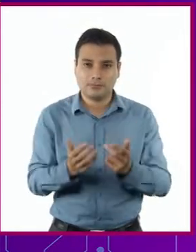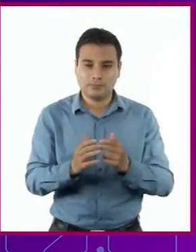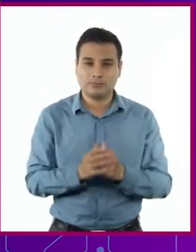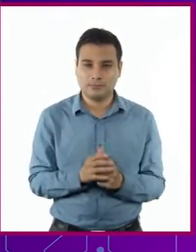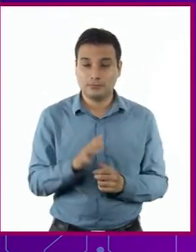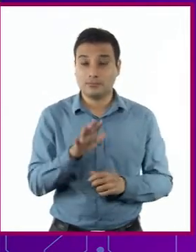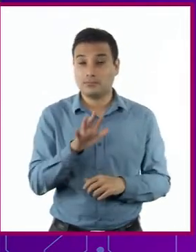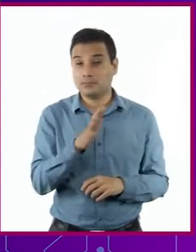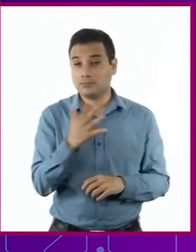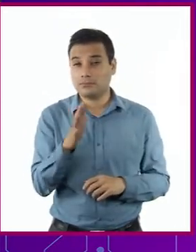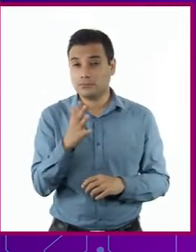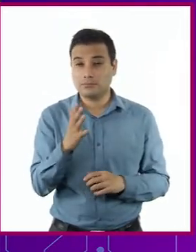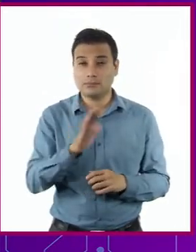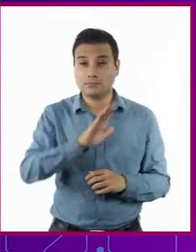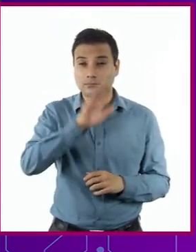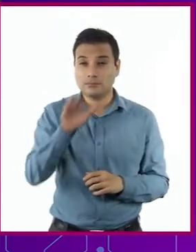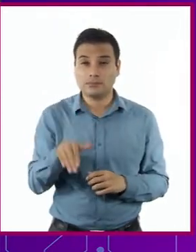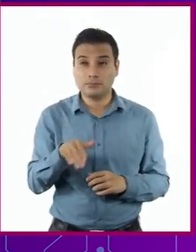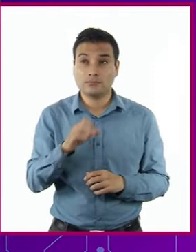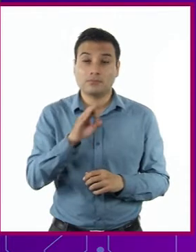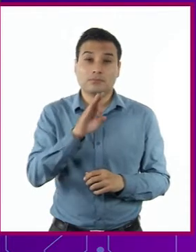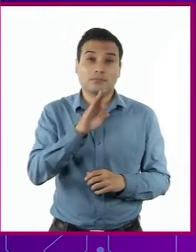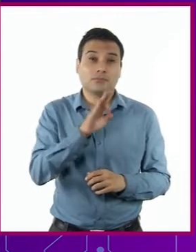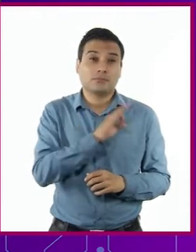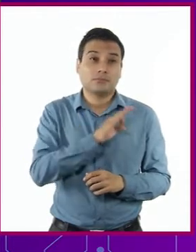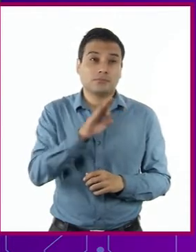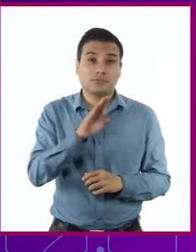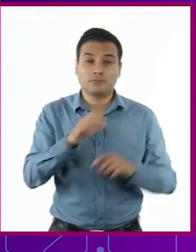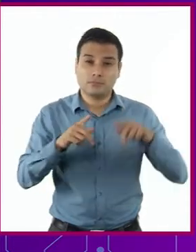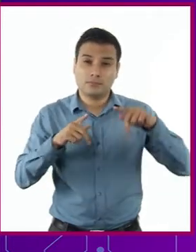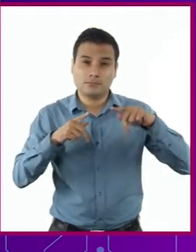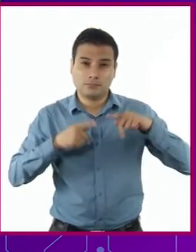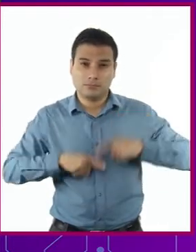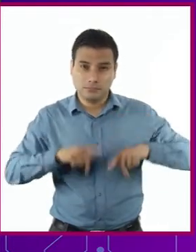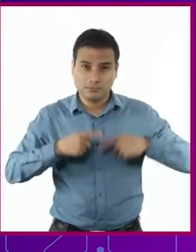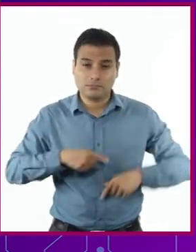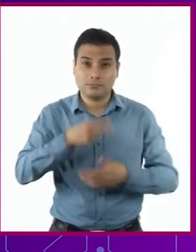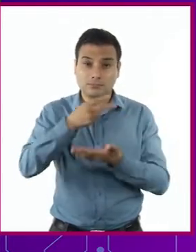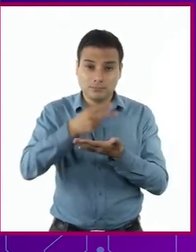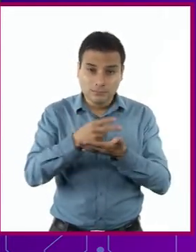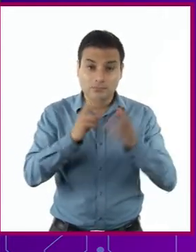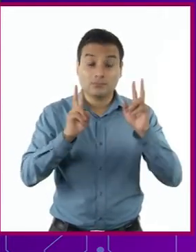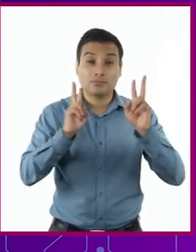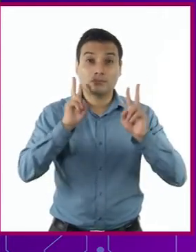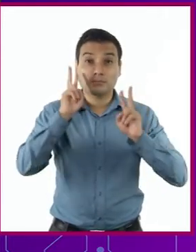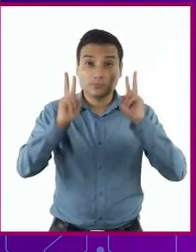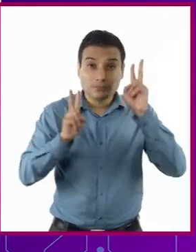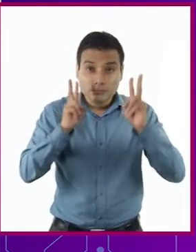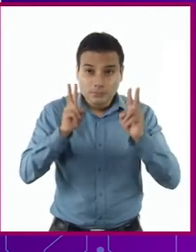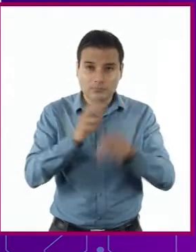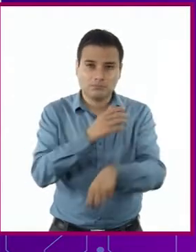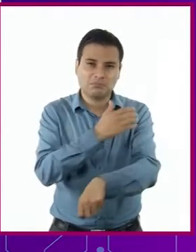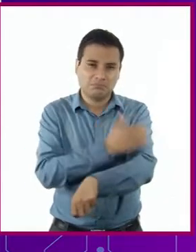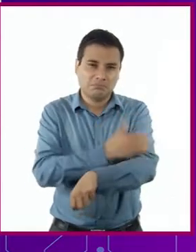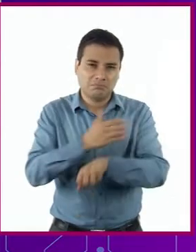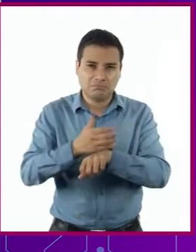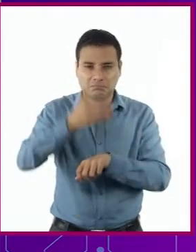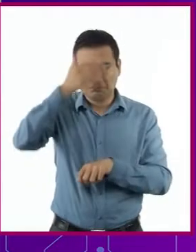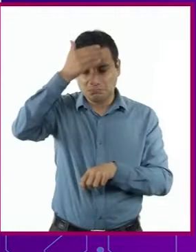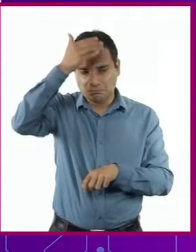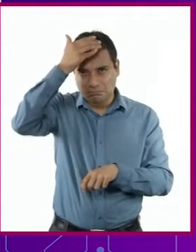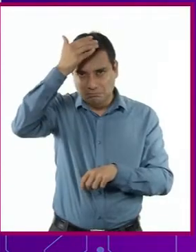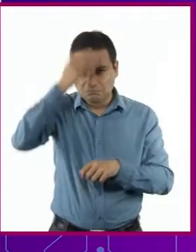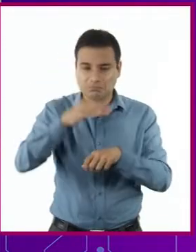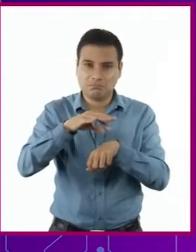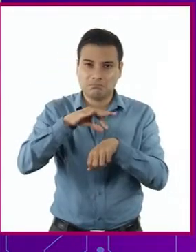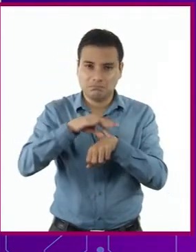aproximadamente murieron entre pacientes, visitantes y compañeros nuestros